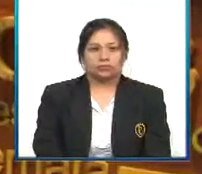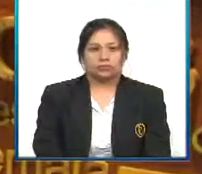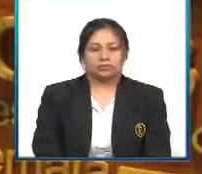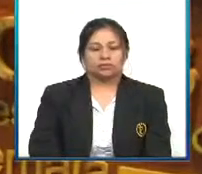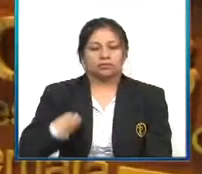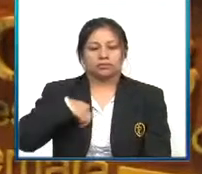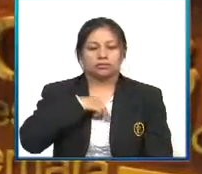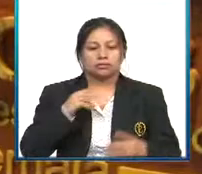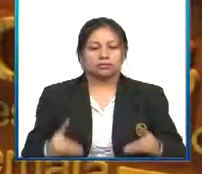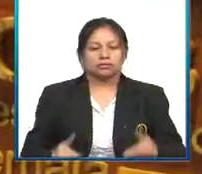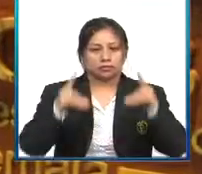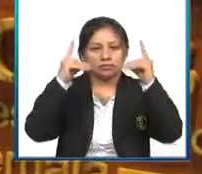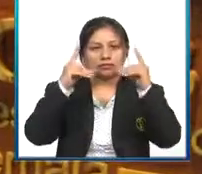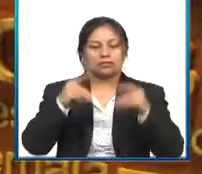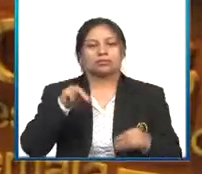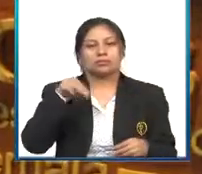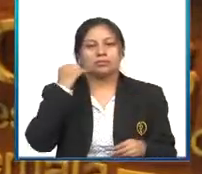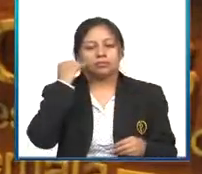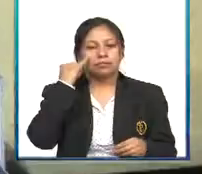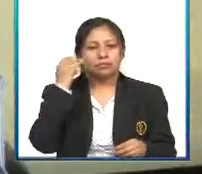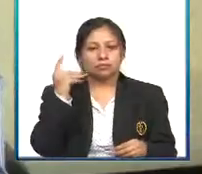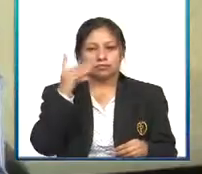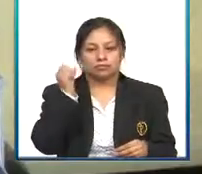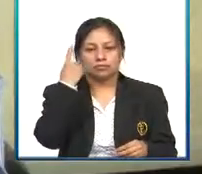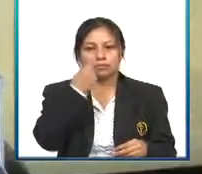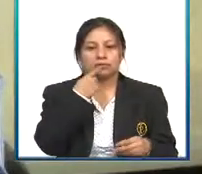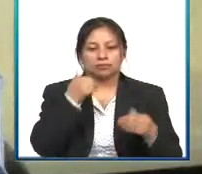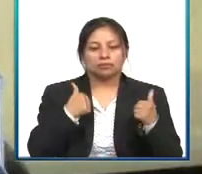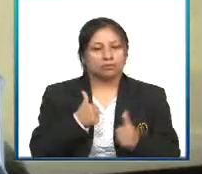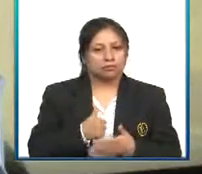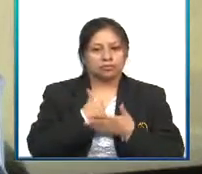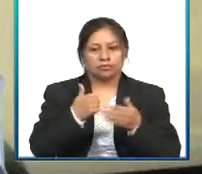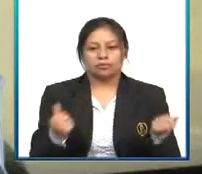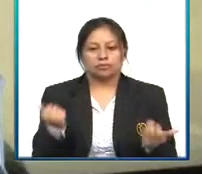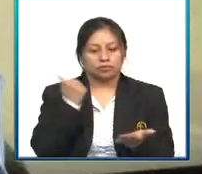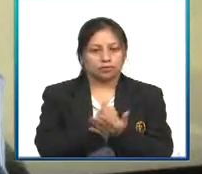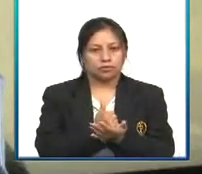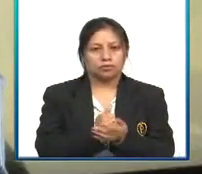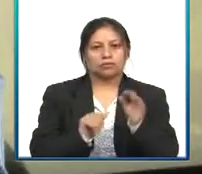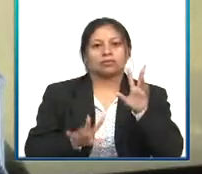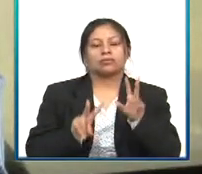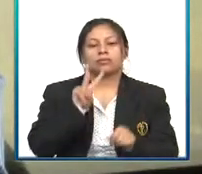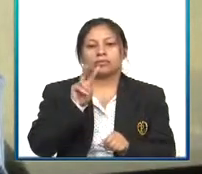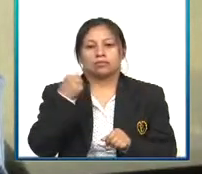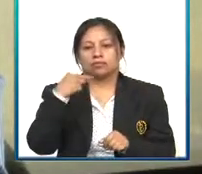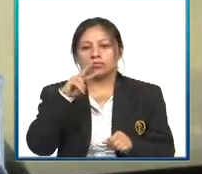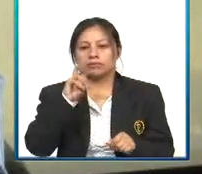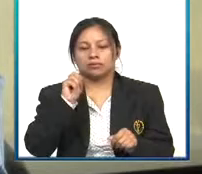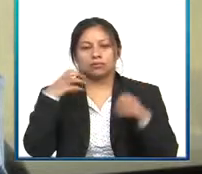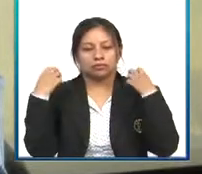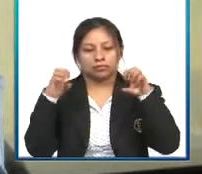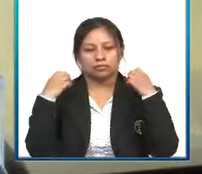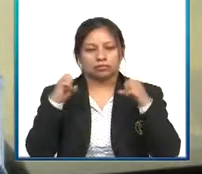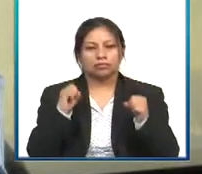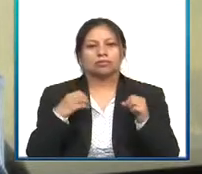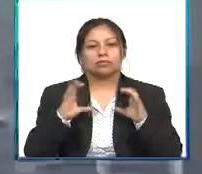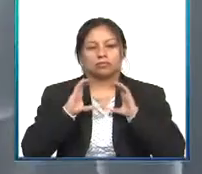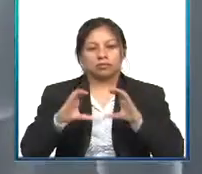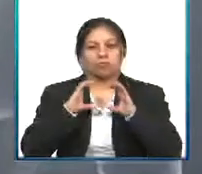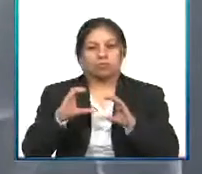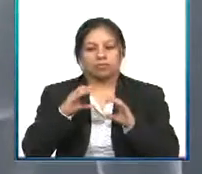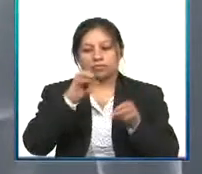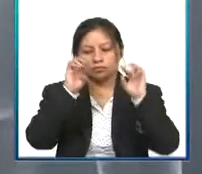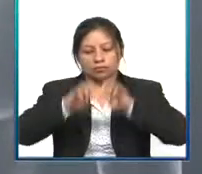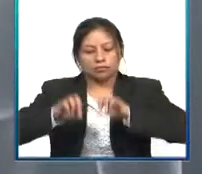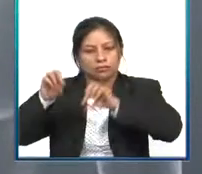El ministro de Desarrollo Social, Mides, Raúl Romero, destacó los beneficios de la aprobación del Decreto 12-2020, ley de emergencia para proteger a los guatemaltecos